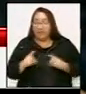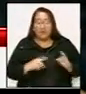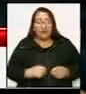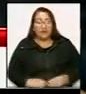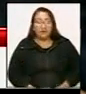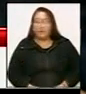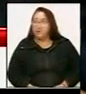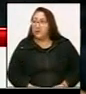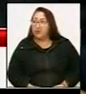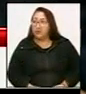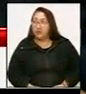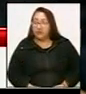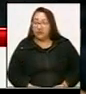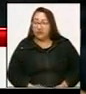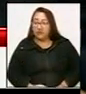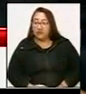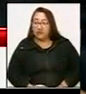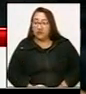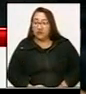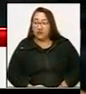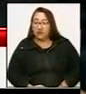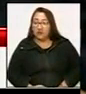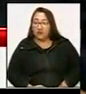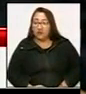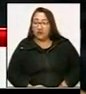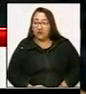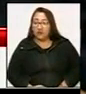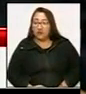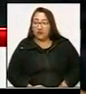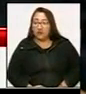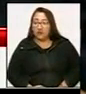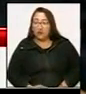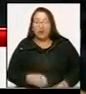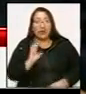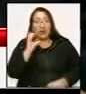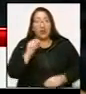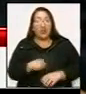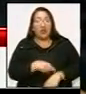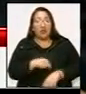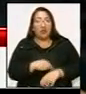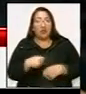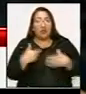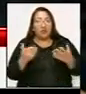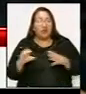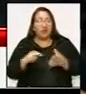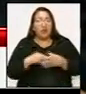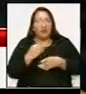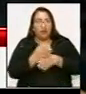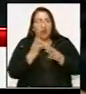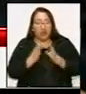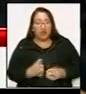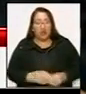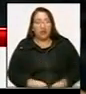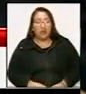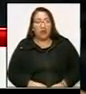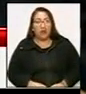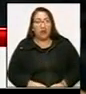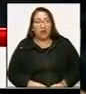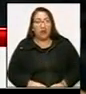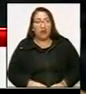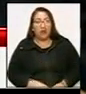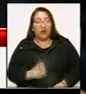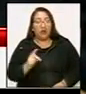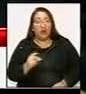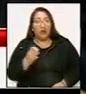directora y creo que a lo largo de esto lo único que queremos también es lograr esa formalización. No